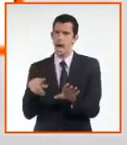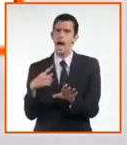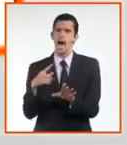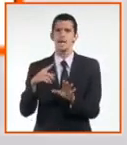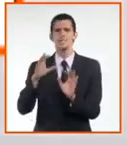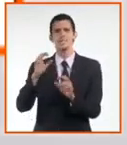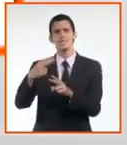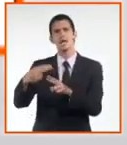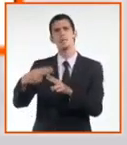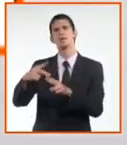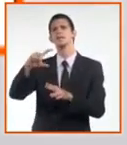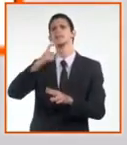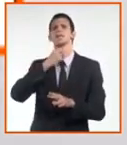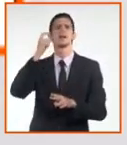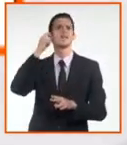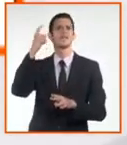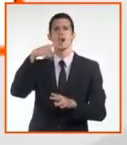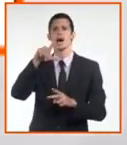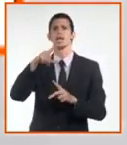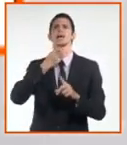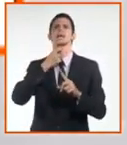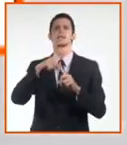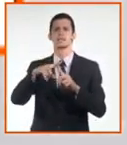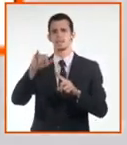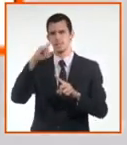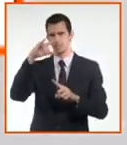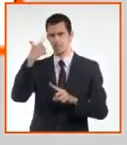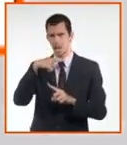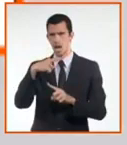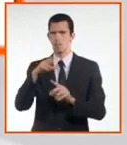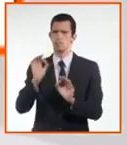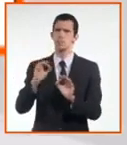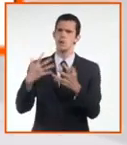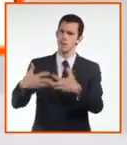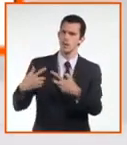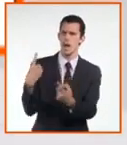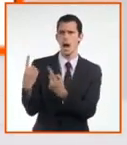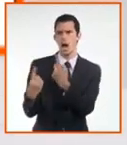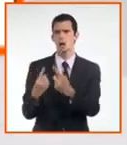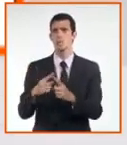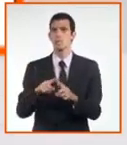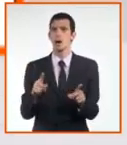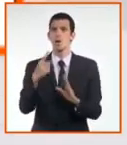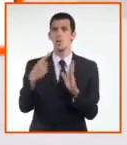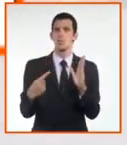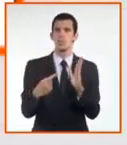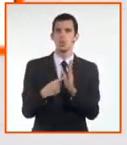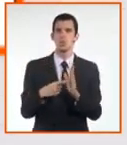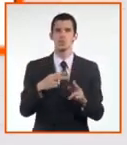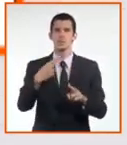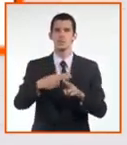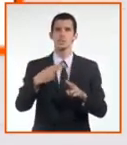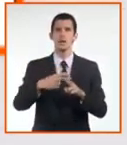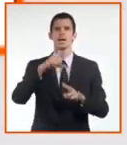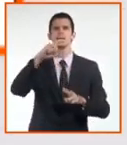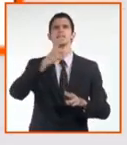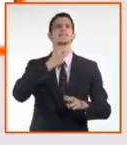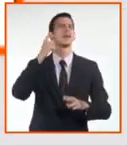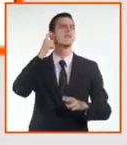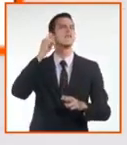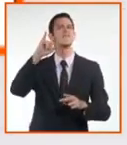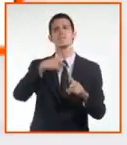entonces la murciana que no la hemos podido fabricar en todo el año la tendremos entonces porque ya está en el puesto de jamaica